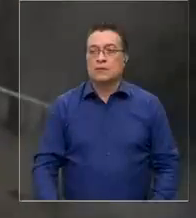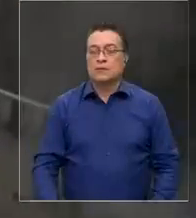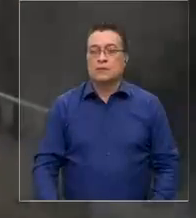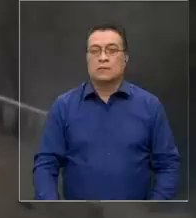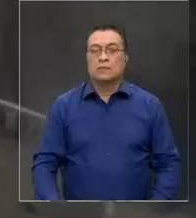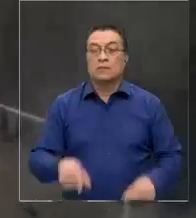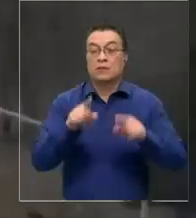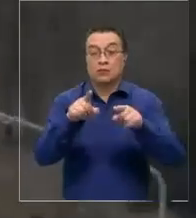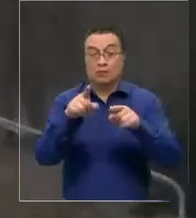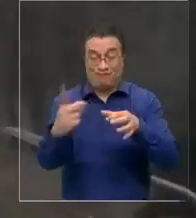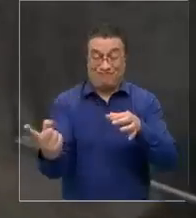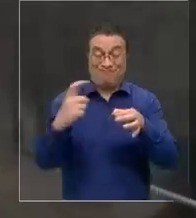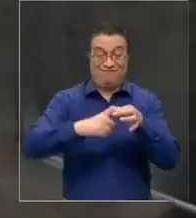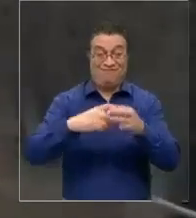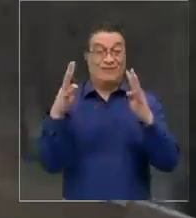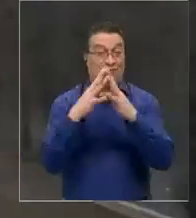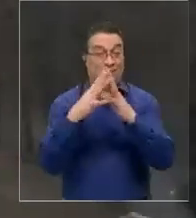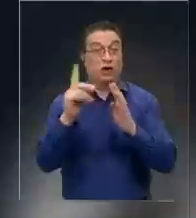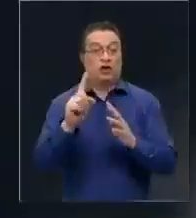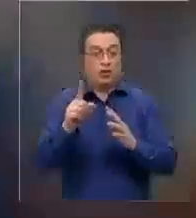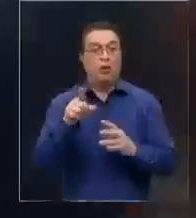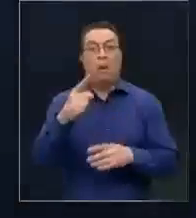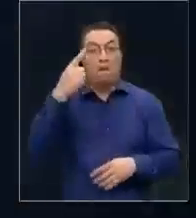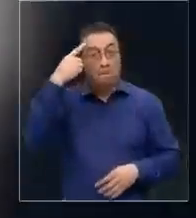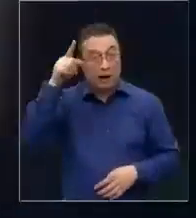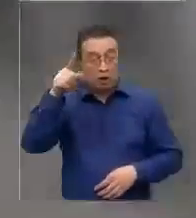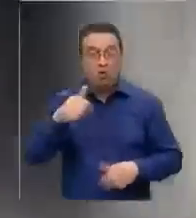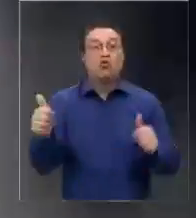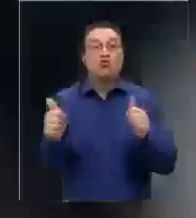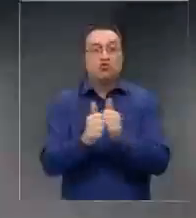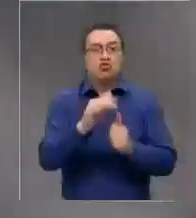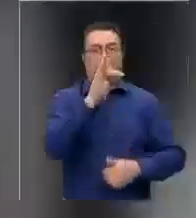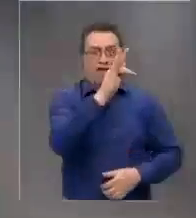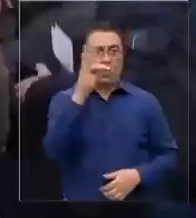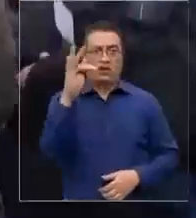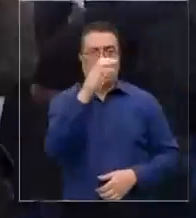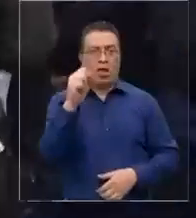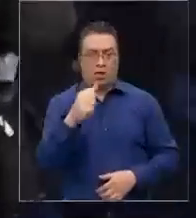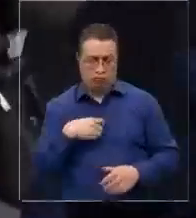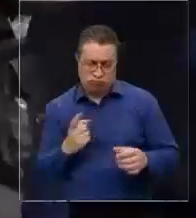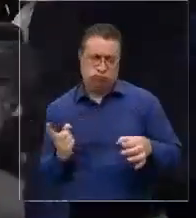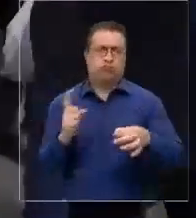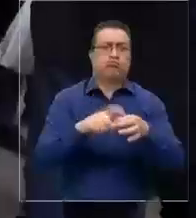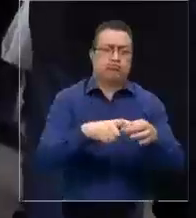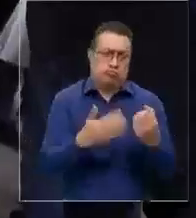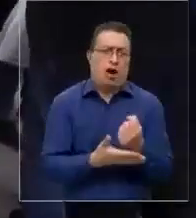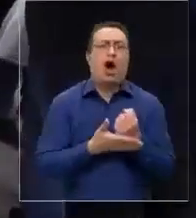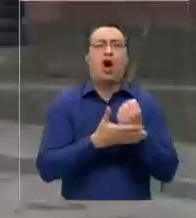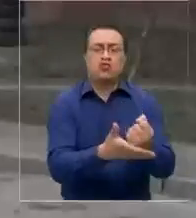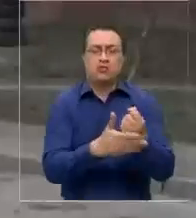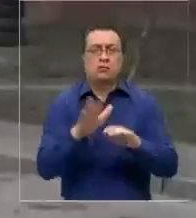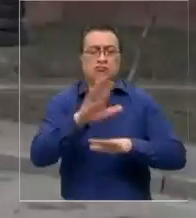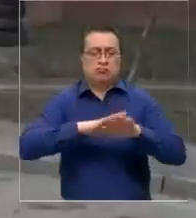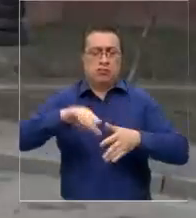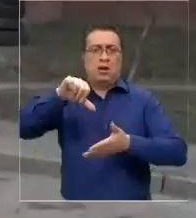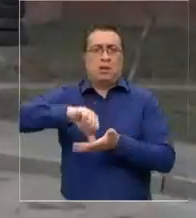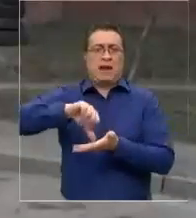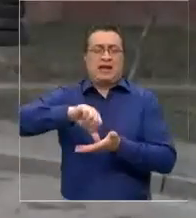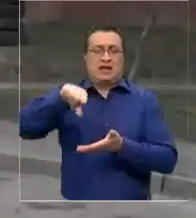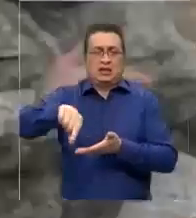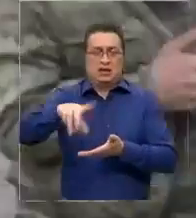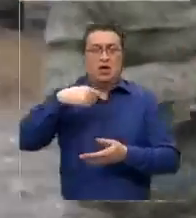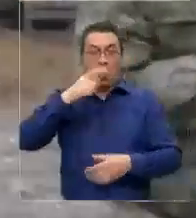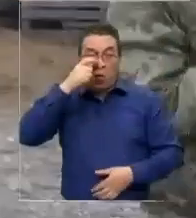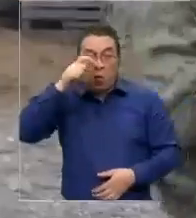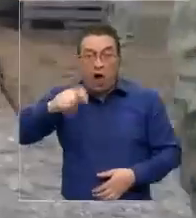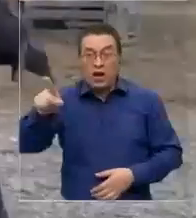No son parte del ejército, pero son quienes, junto a las Fuerzas Armadas, están protegiendo a su país. Miles de ucranianos que, con armas o